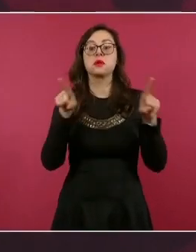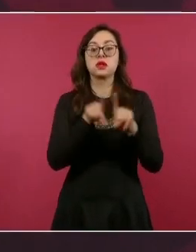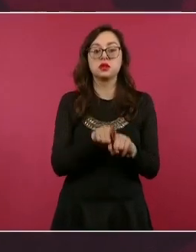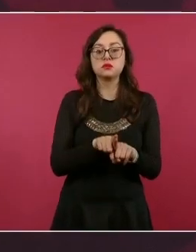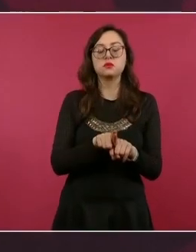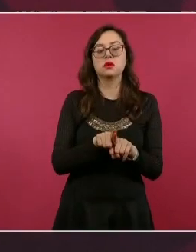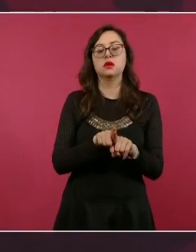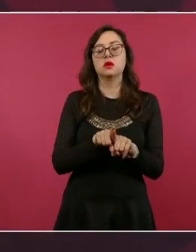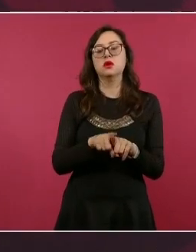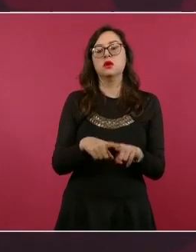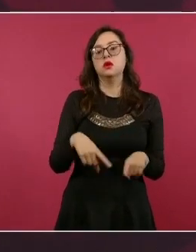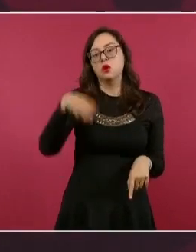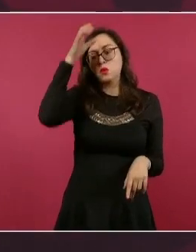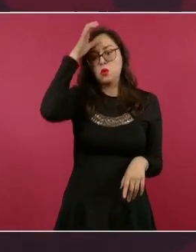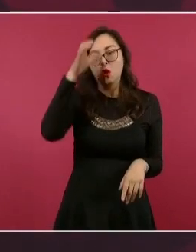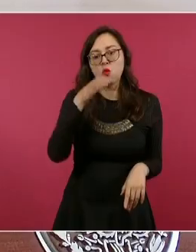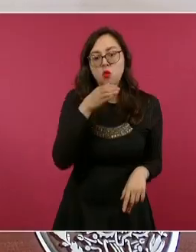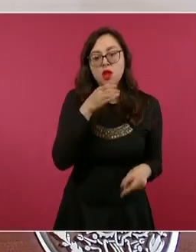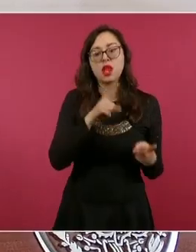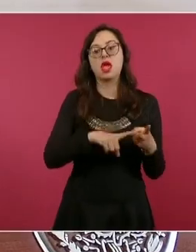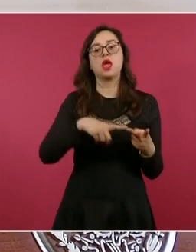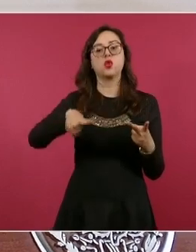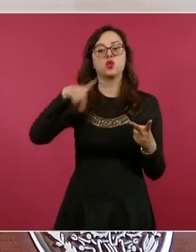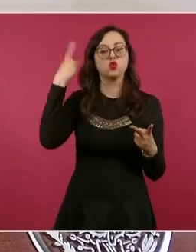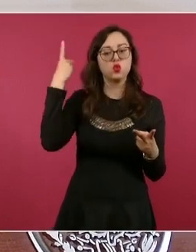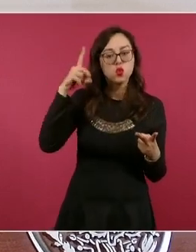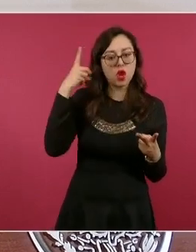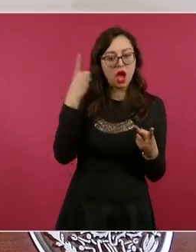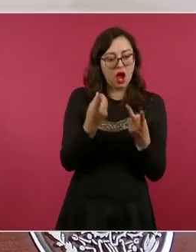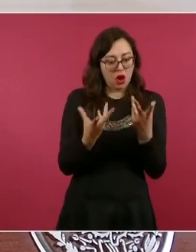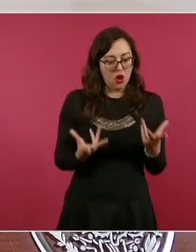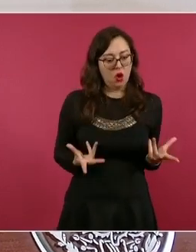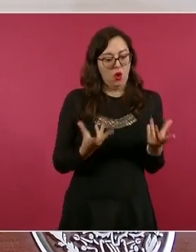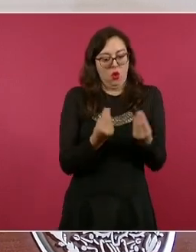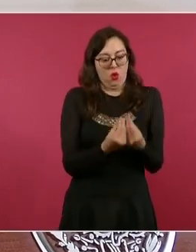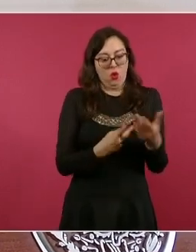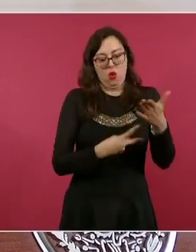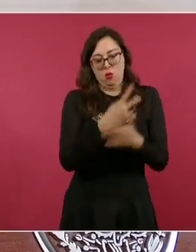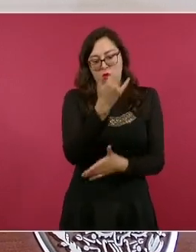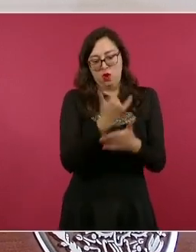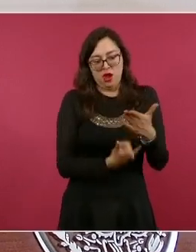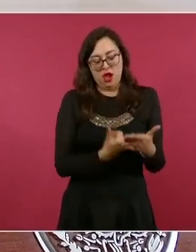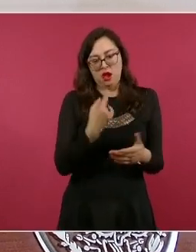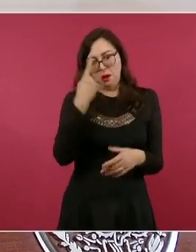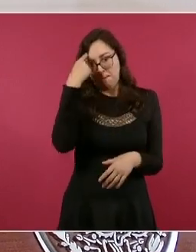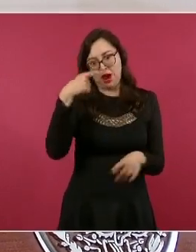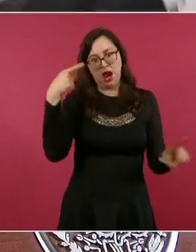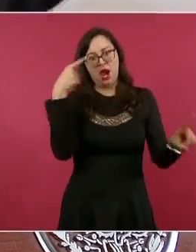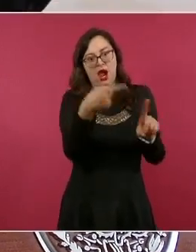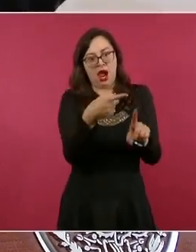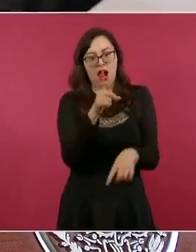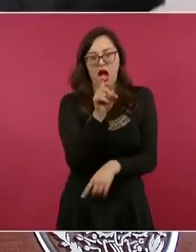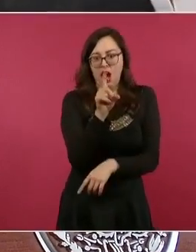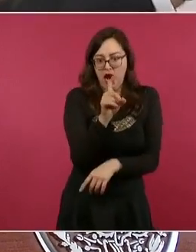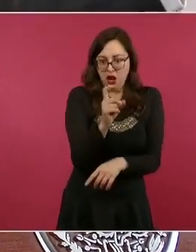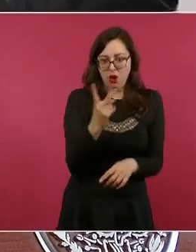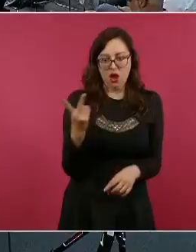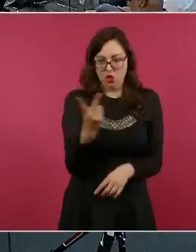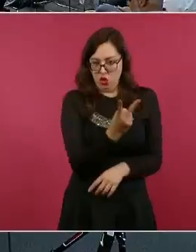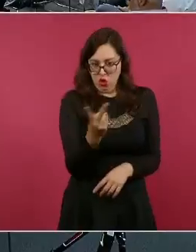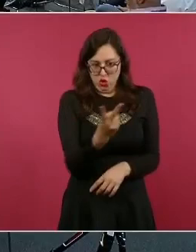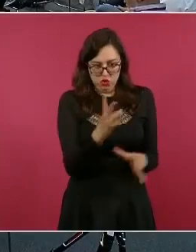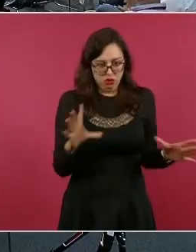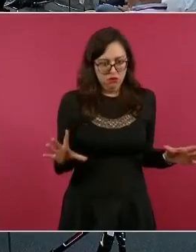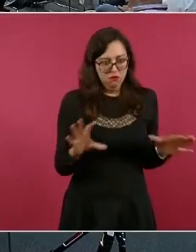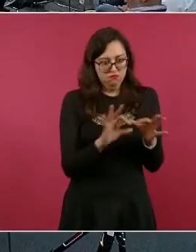de Durango, en el proyecto este que se está realizando de agua saludable para la laguna, están participando los dos,